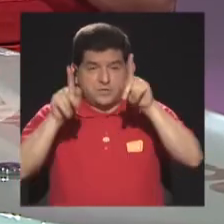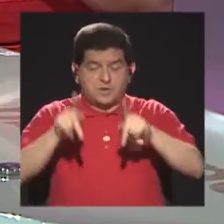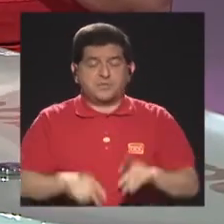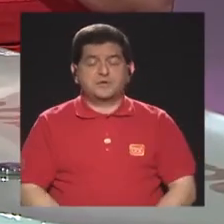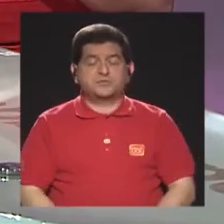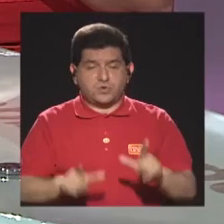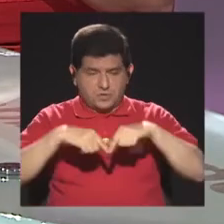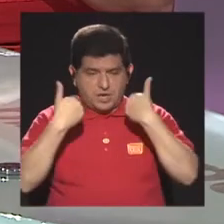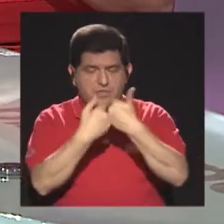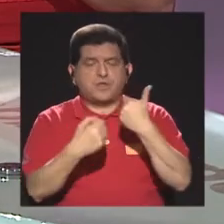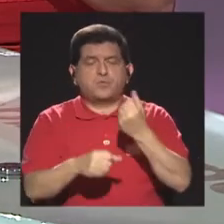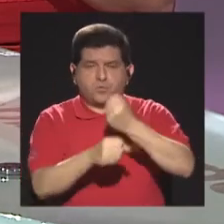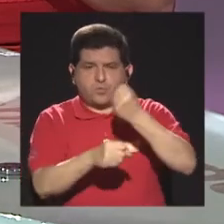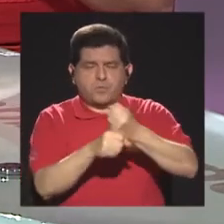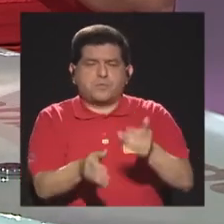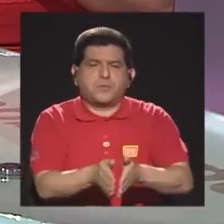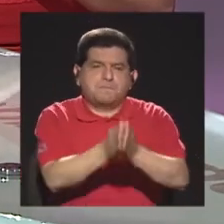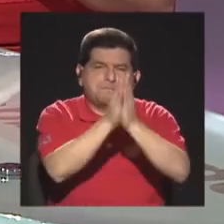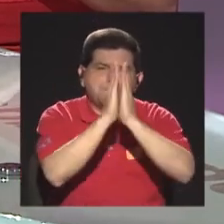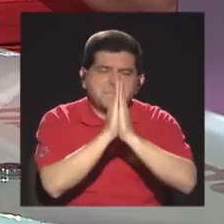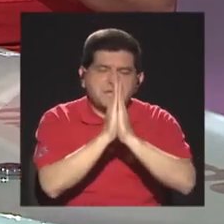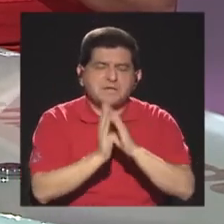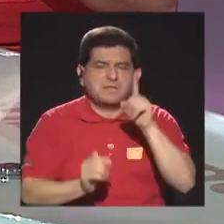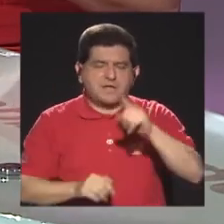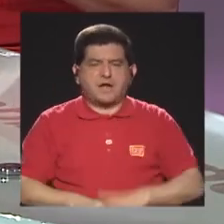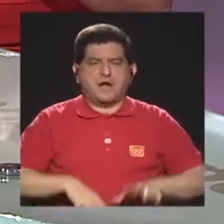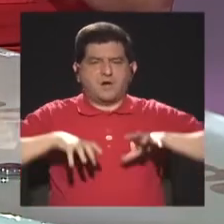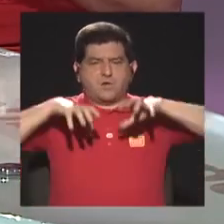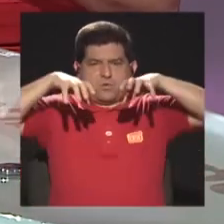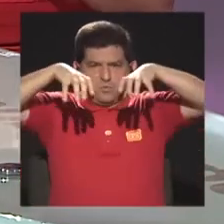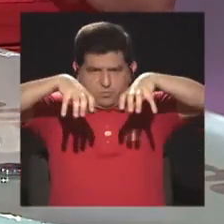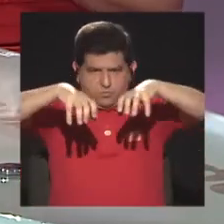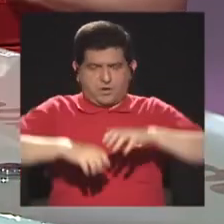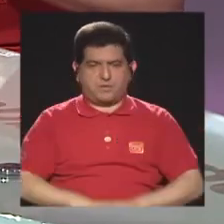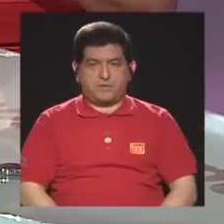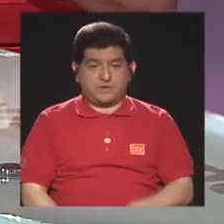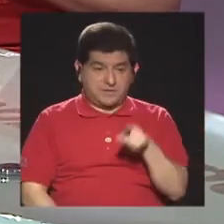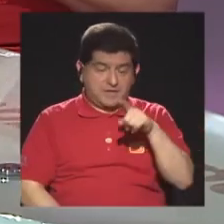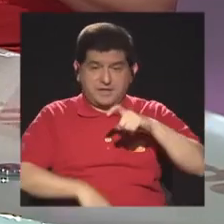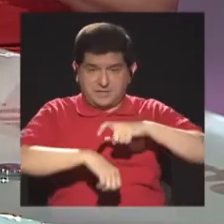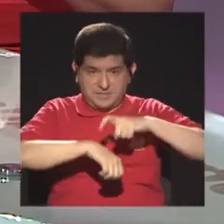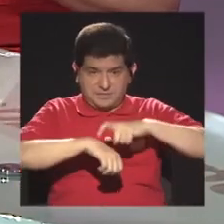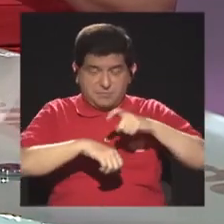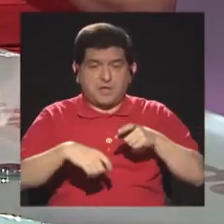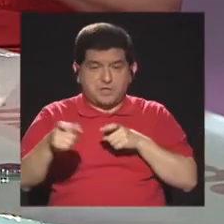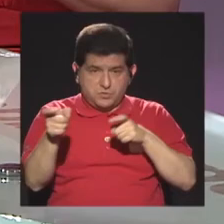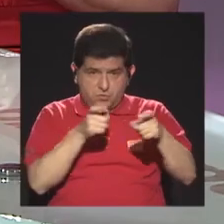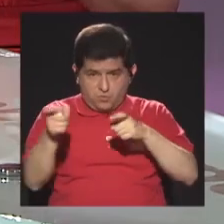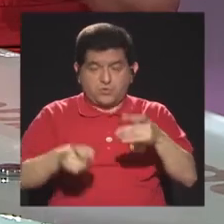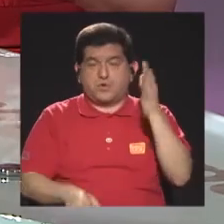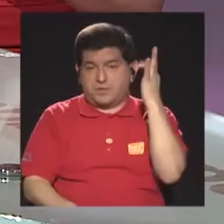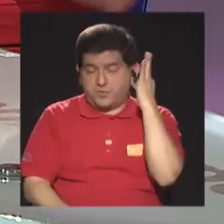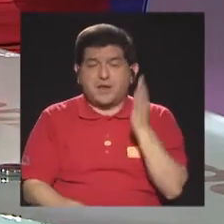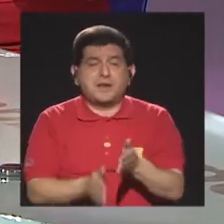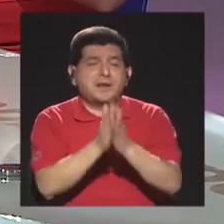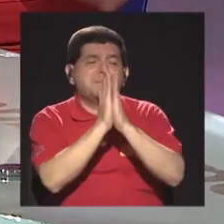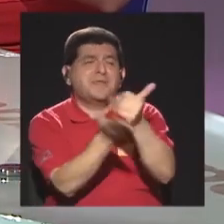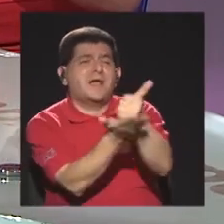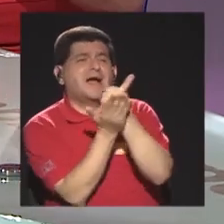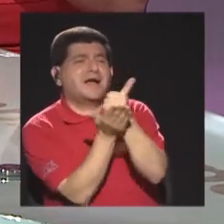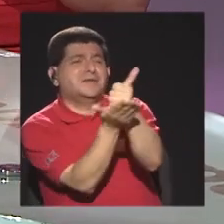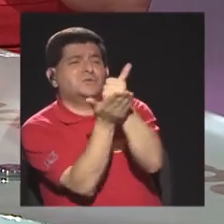atraque viene y le pide a un montacarga, que además está manejado por, está siendo operado por una mujer, y le pide que le